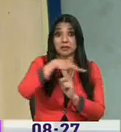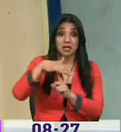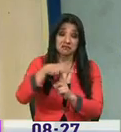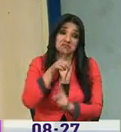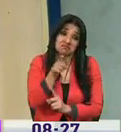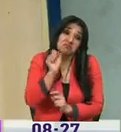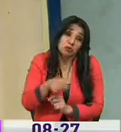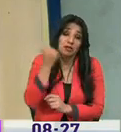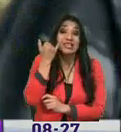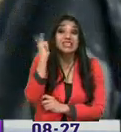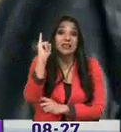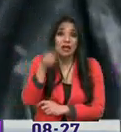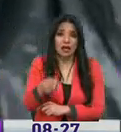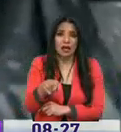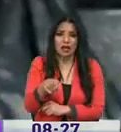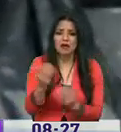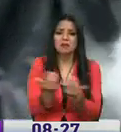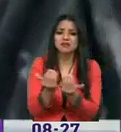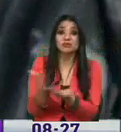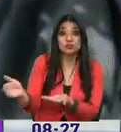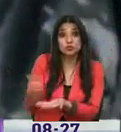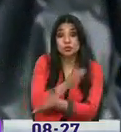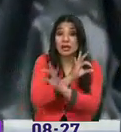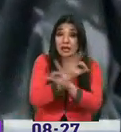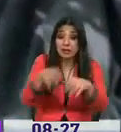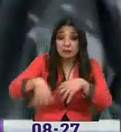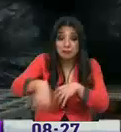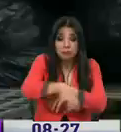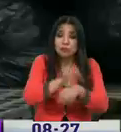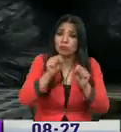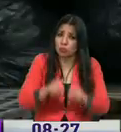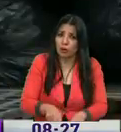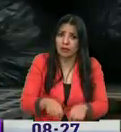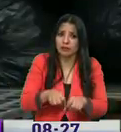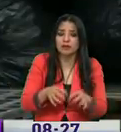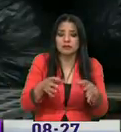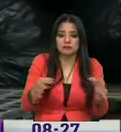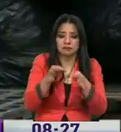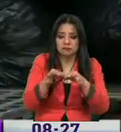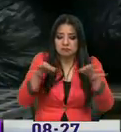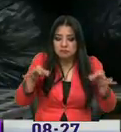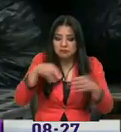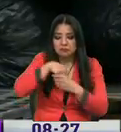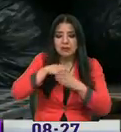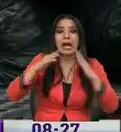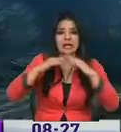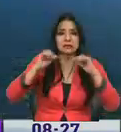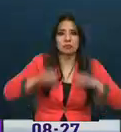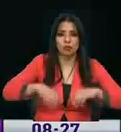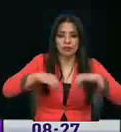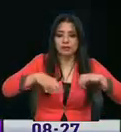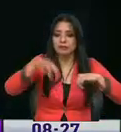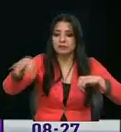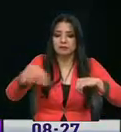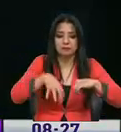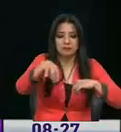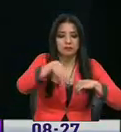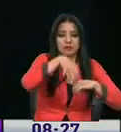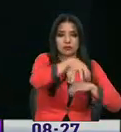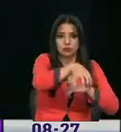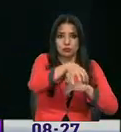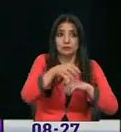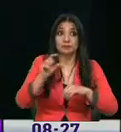las soluciones a la crisis de recolección y separación de basura, proceso que recomiendan se inicie desde casa. Un grupo humano que se